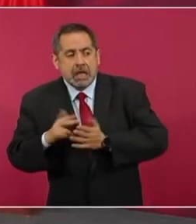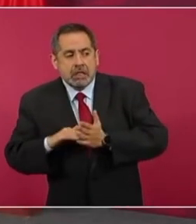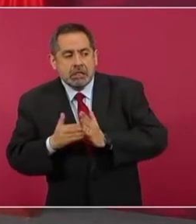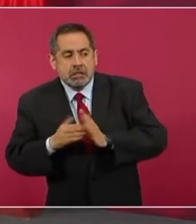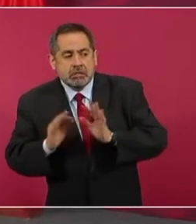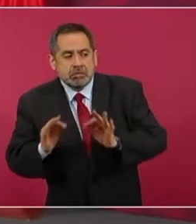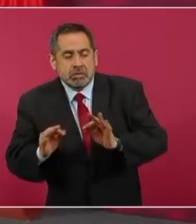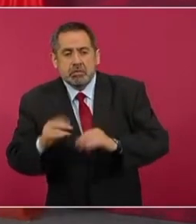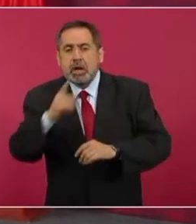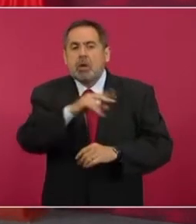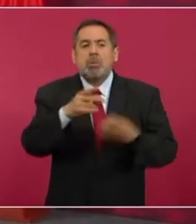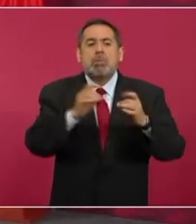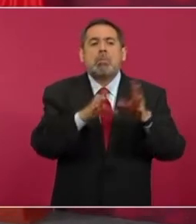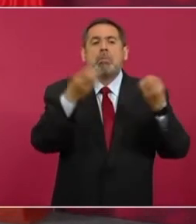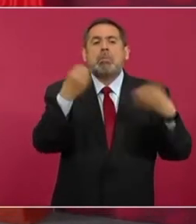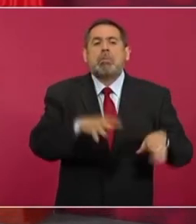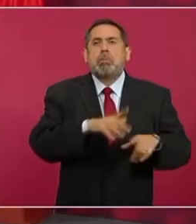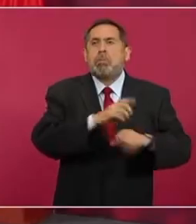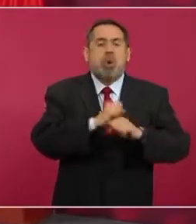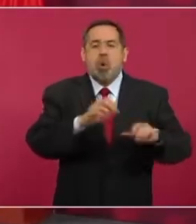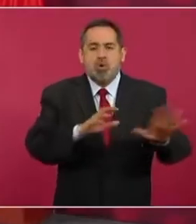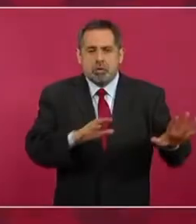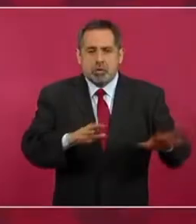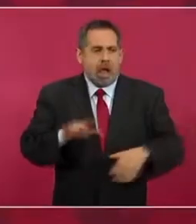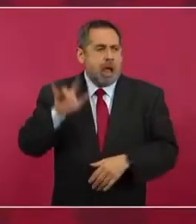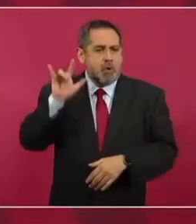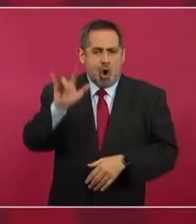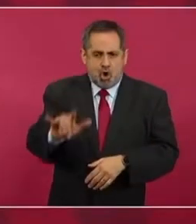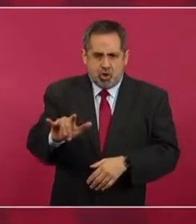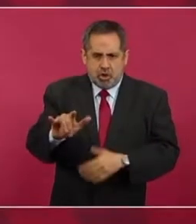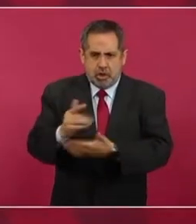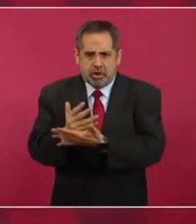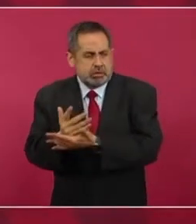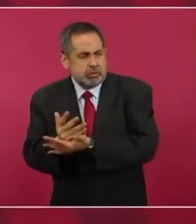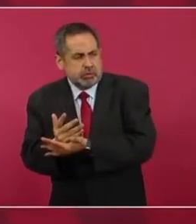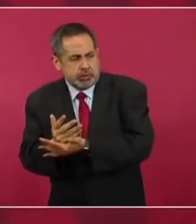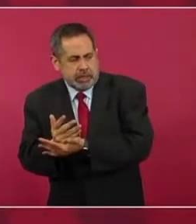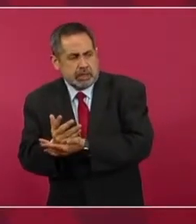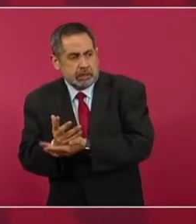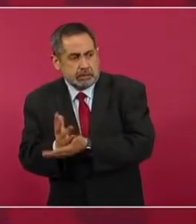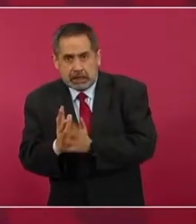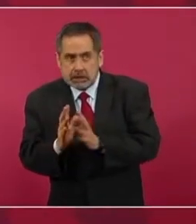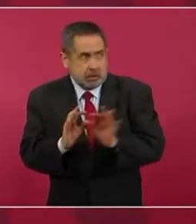no exponer. El avión va a estar ahí, ya se tiene